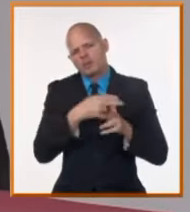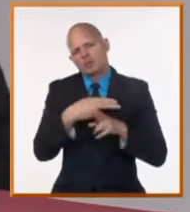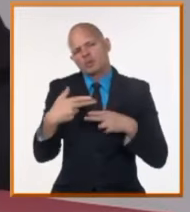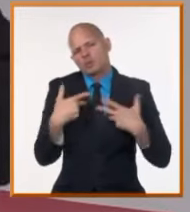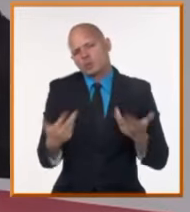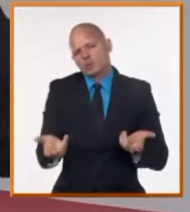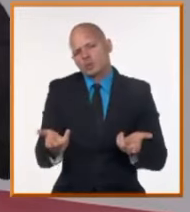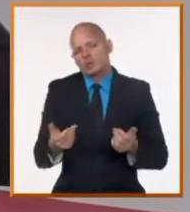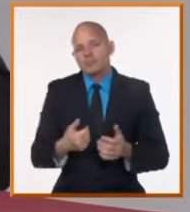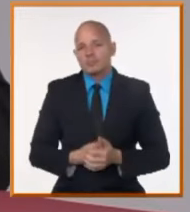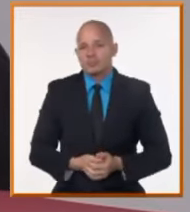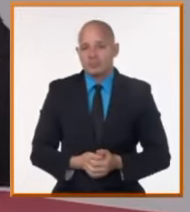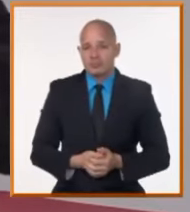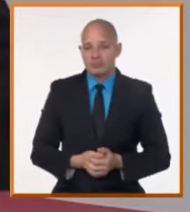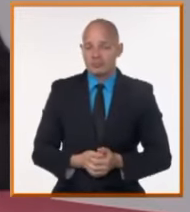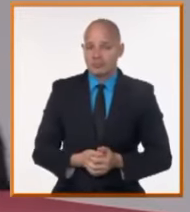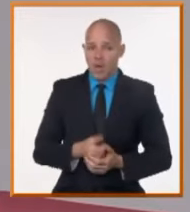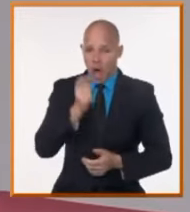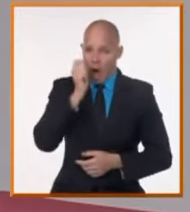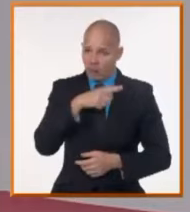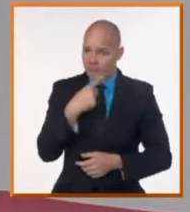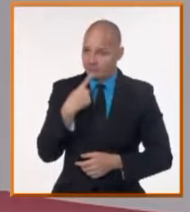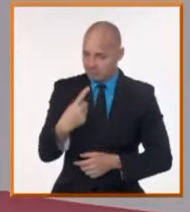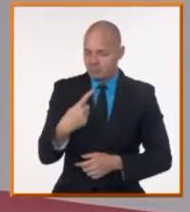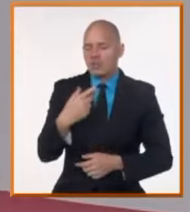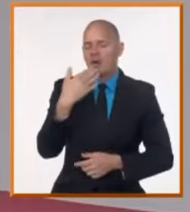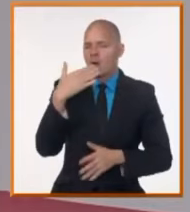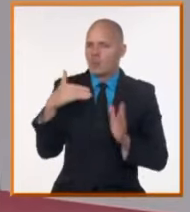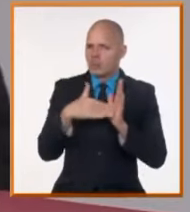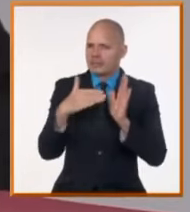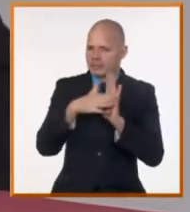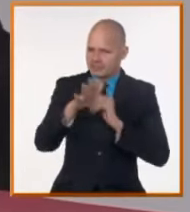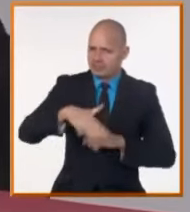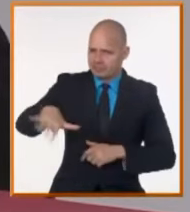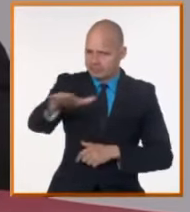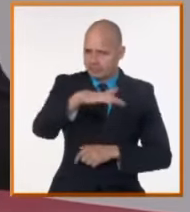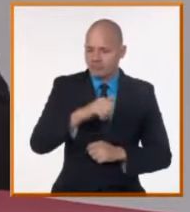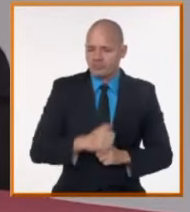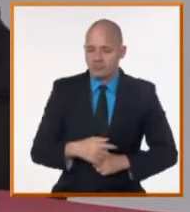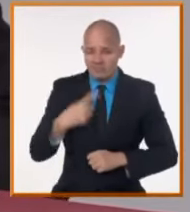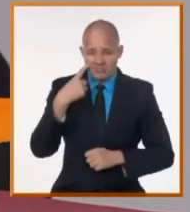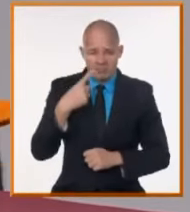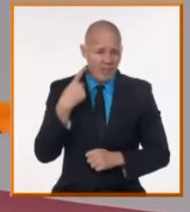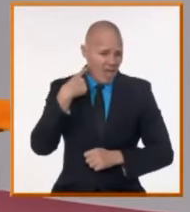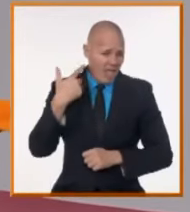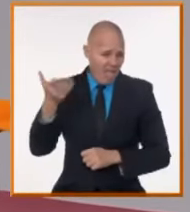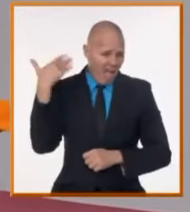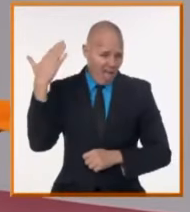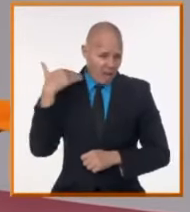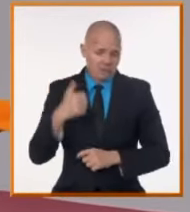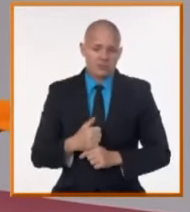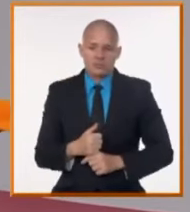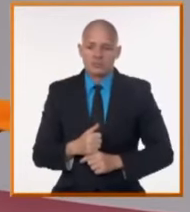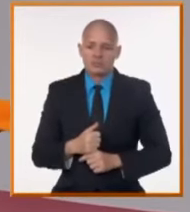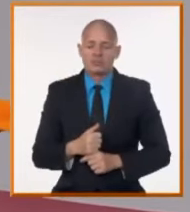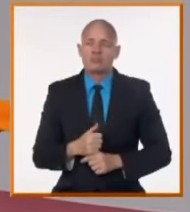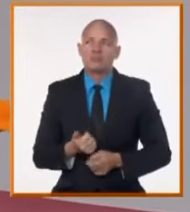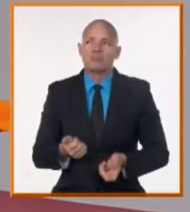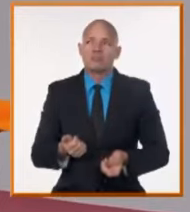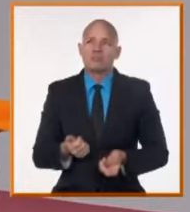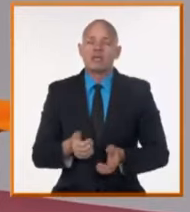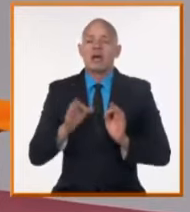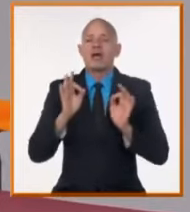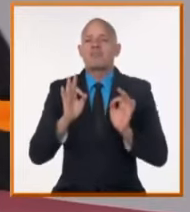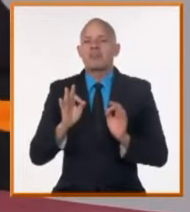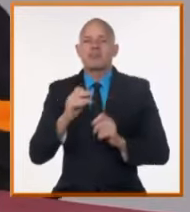pueblo. El pensamiento de los padres fundadores de Estados Unidos estuvo signado por un determinismo calvinista